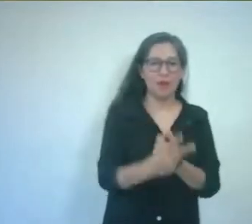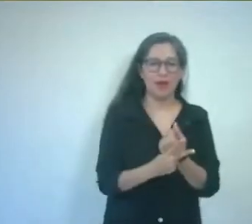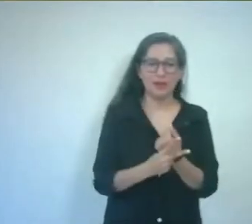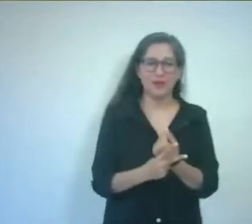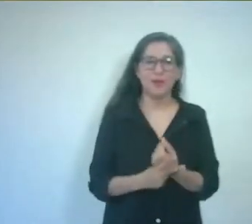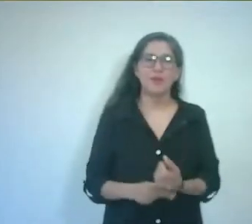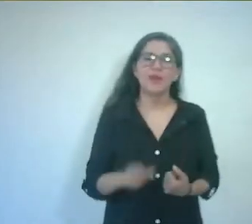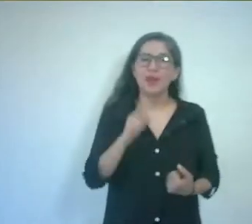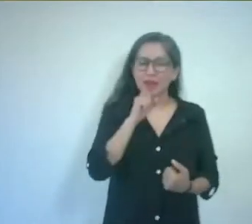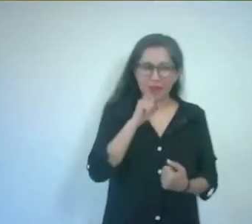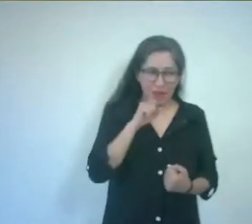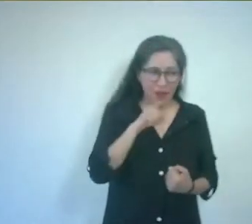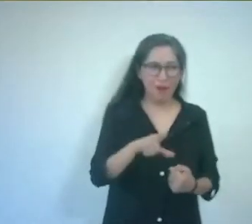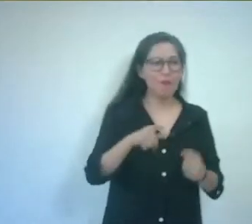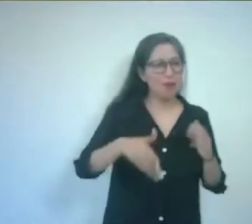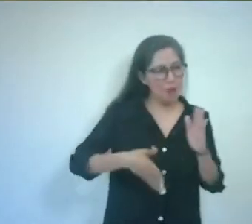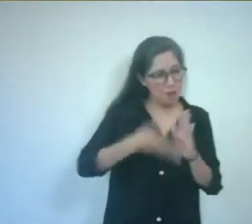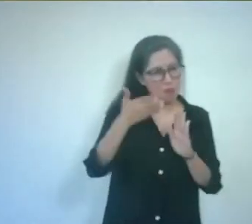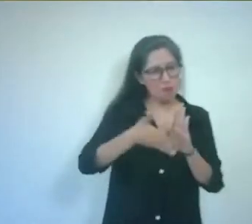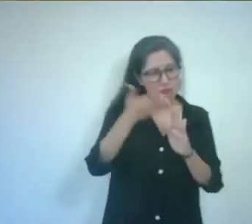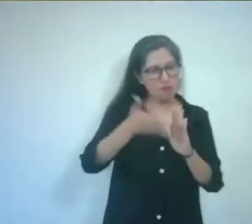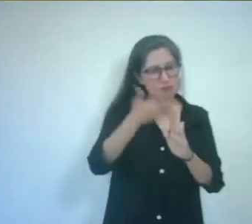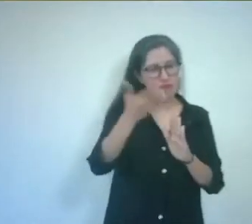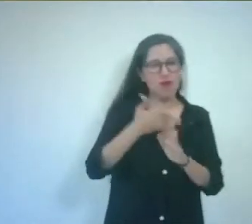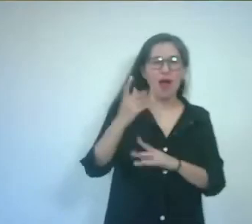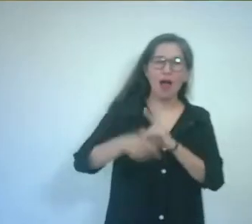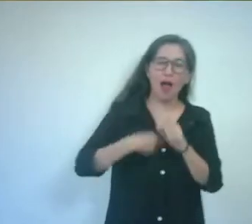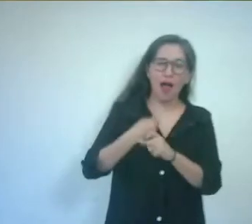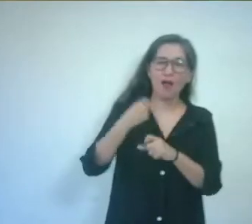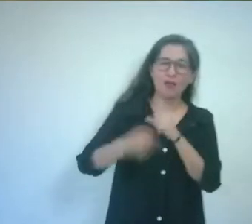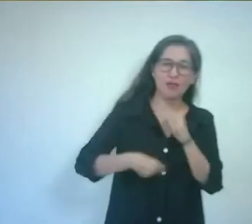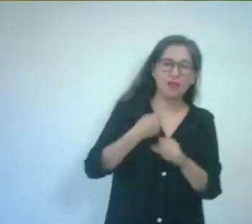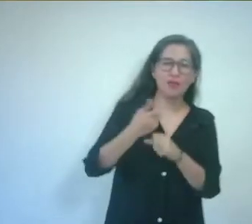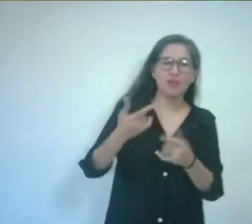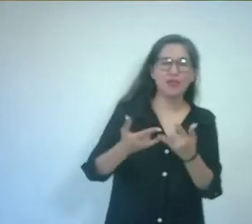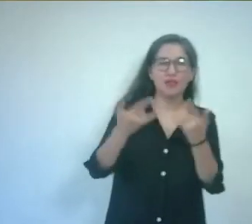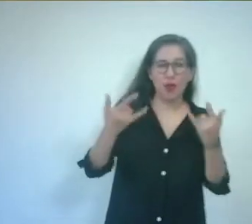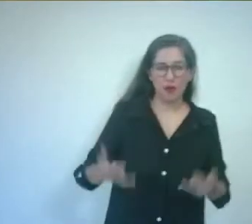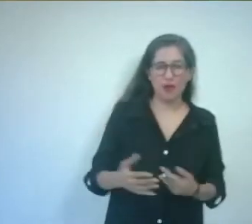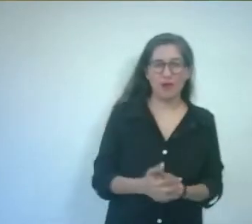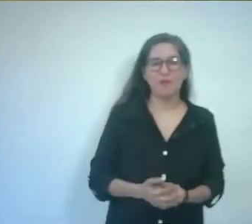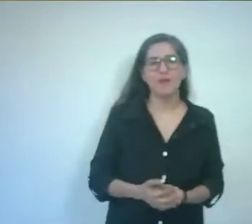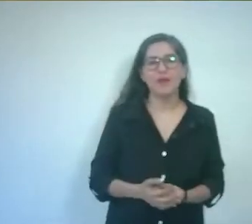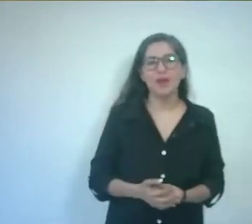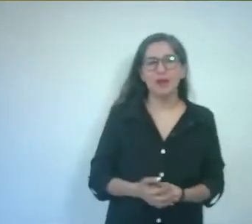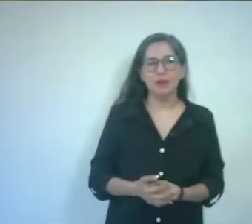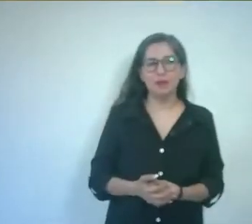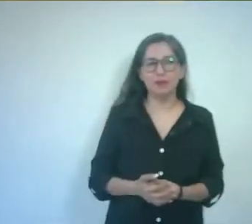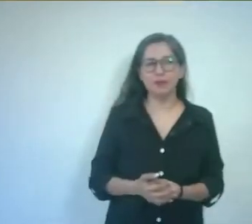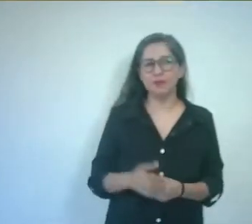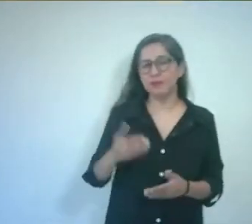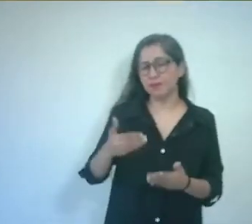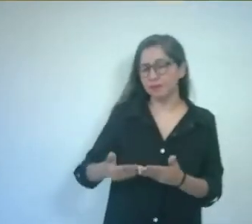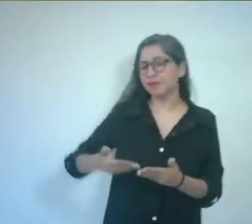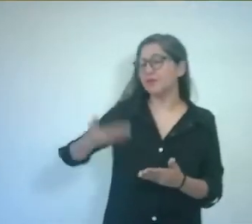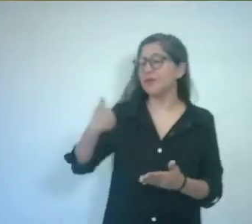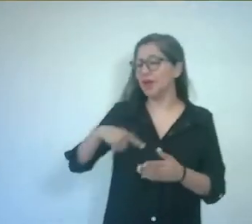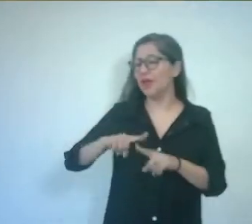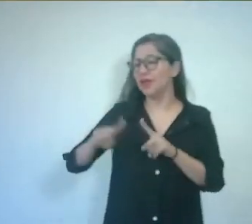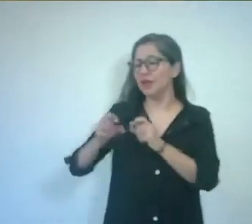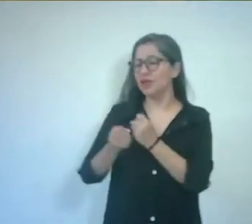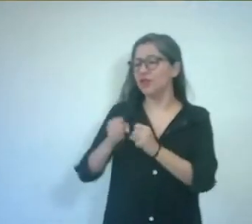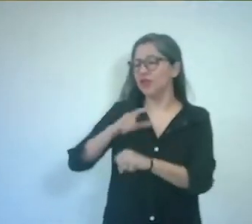hemos construido desde muchos años de historia, más allá de las luchas reivindicativas, es que